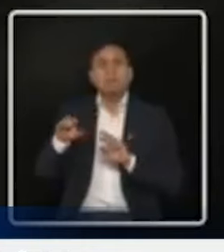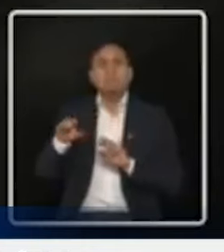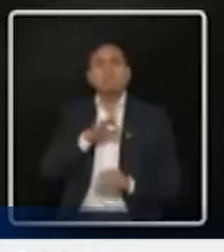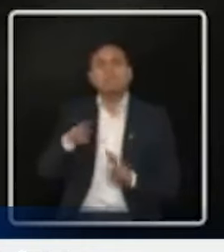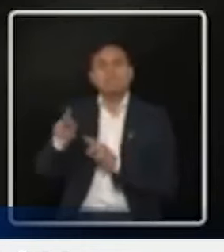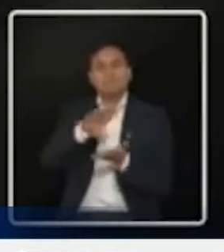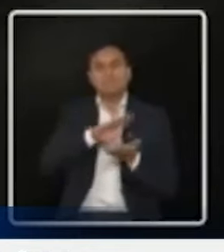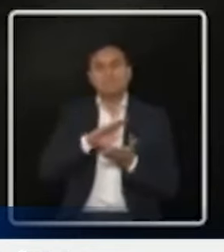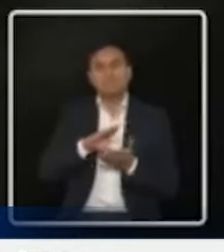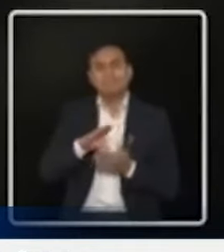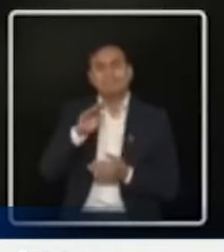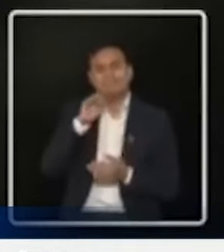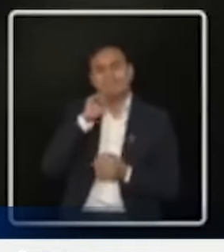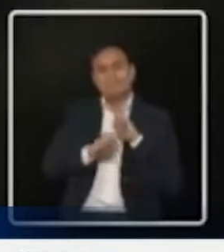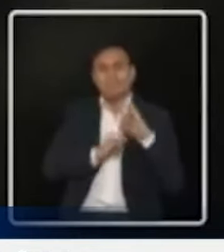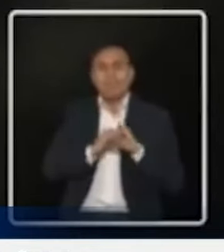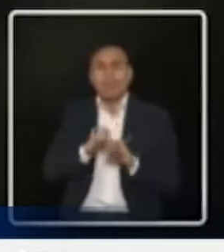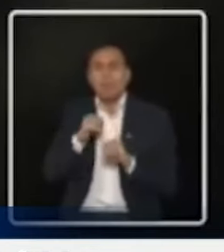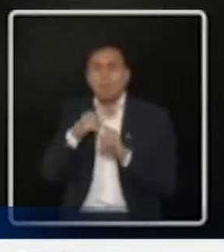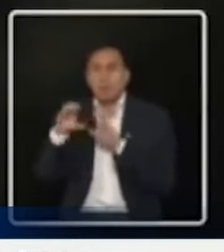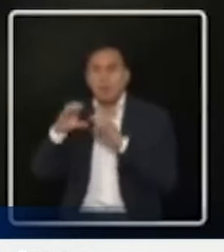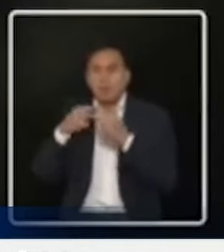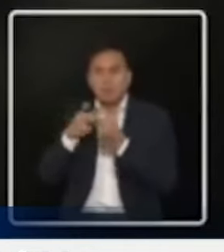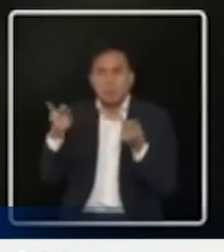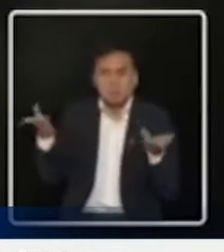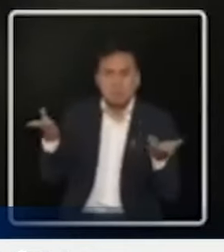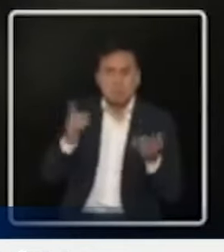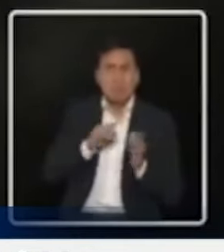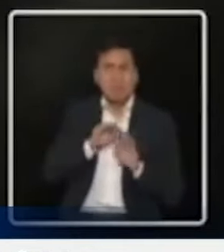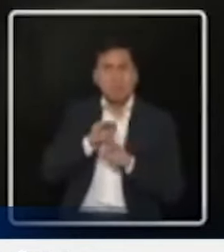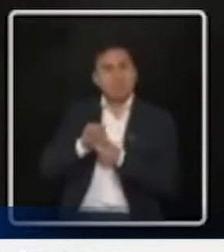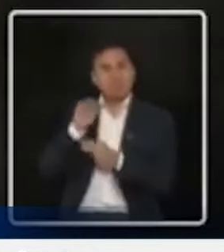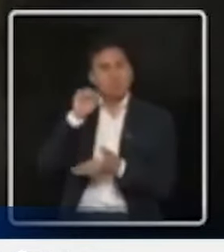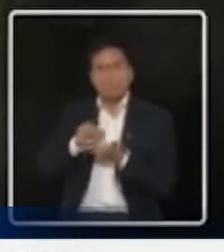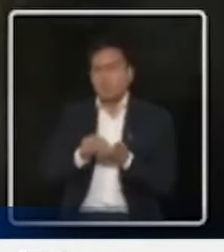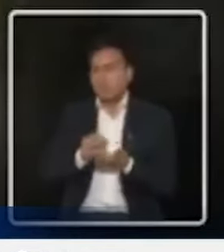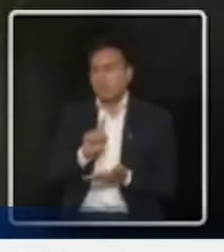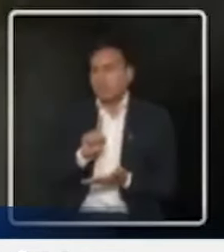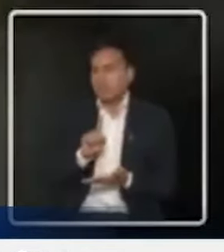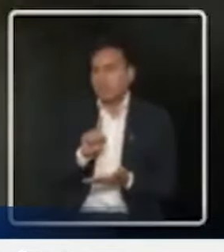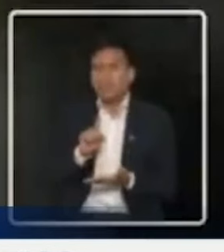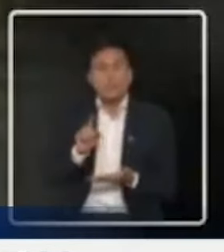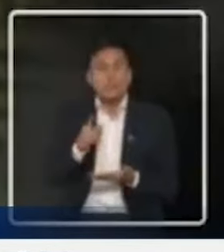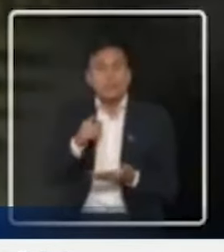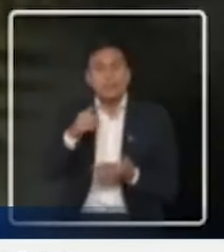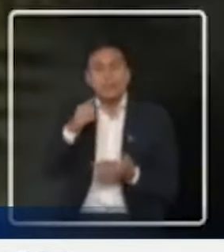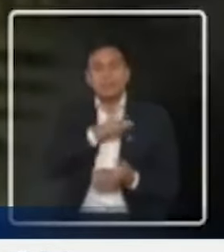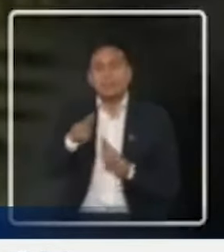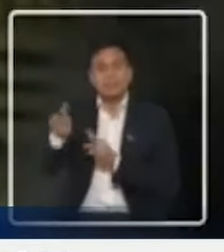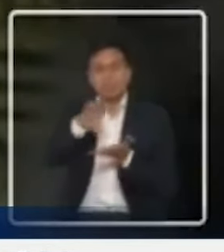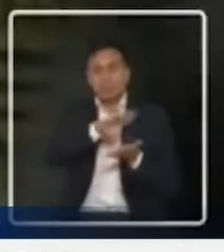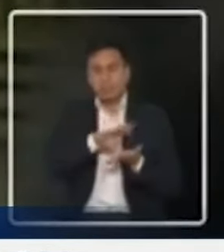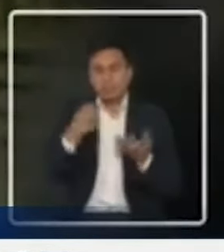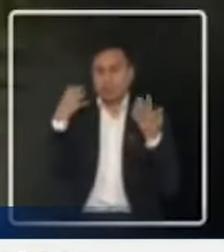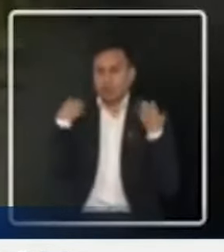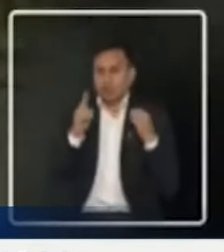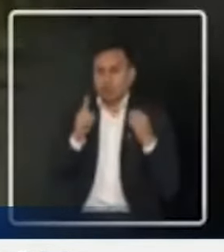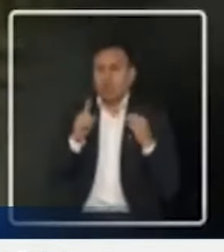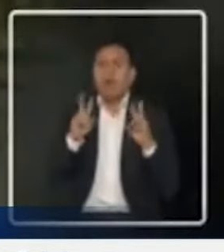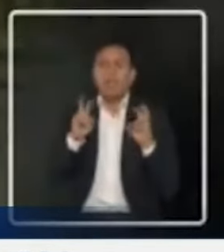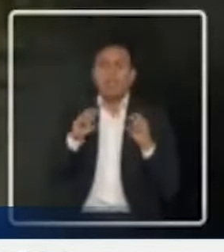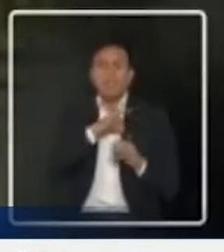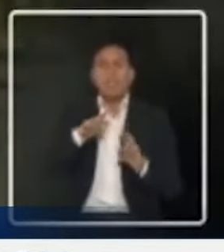estas declaraciones por la prensa al tuntún, a mí por lo menos no me parecen, y vamos a hacer llegar una nota de protesta también mediante Cancillería. No, eso no me corresponde a mí, se